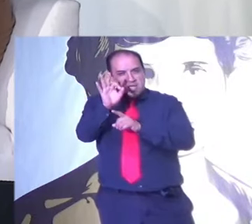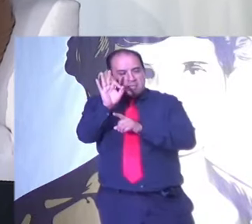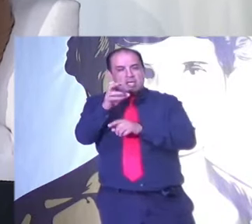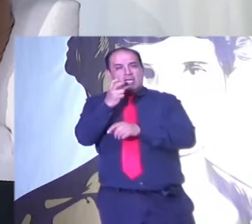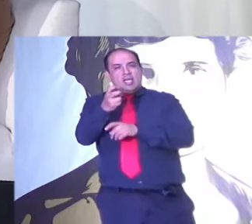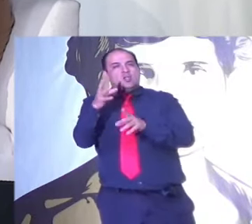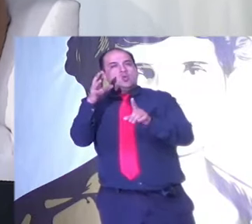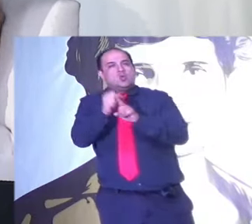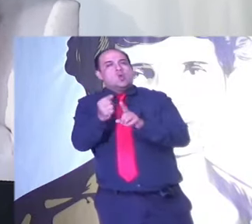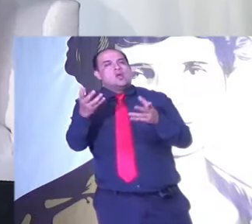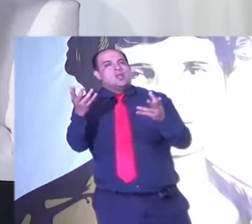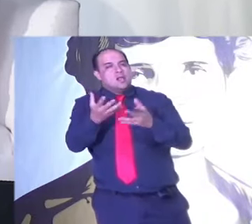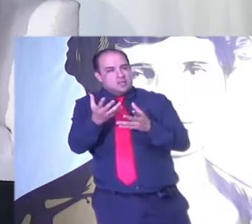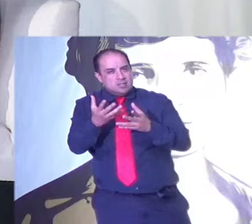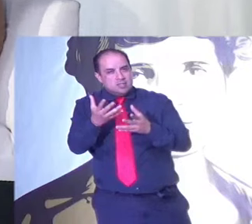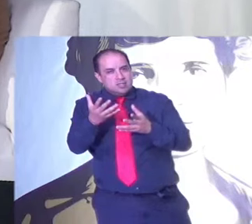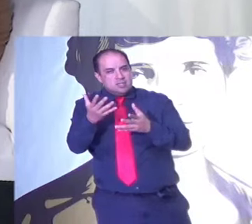hacerlo…